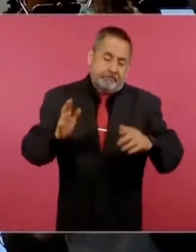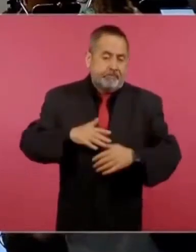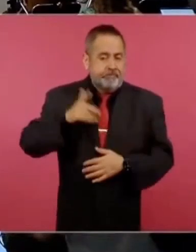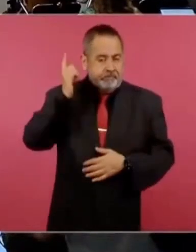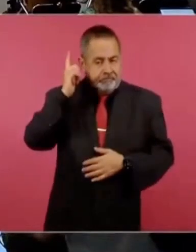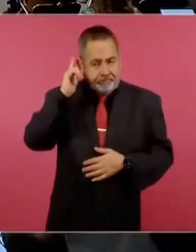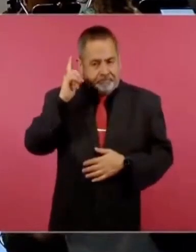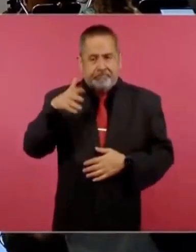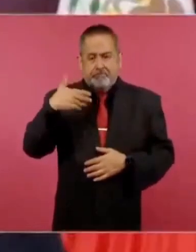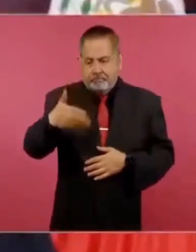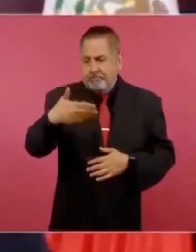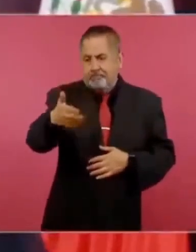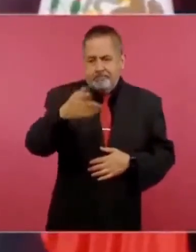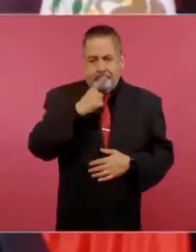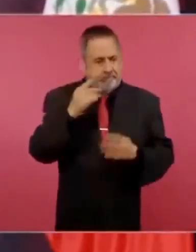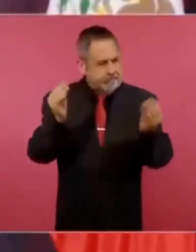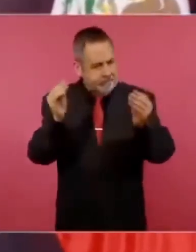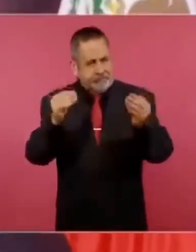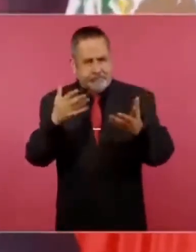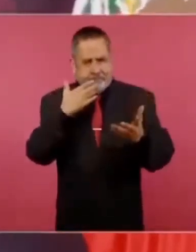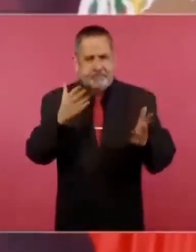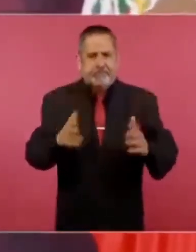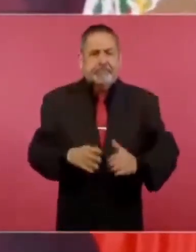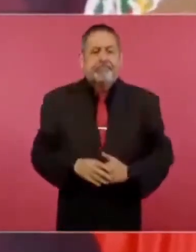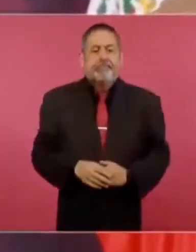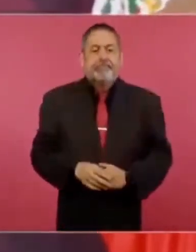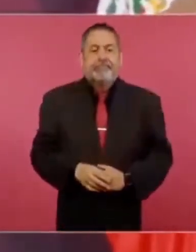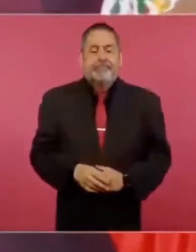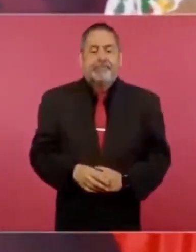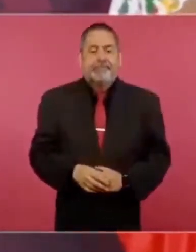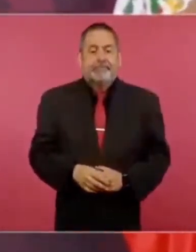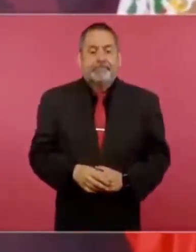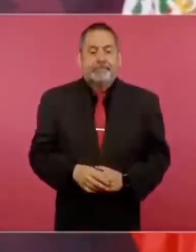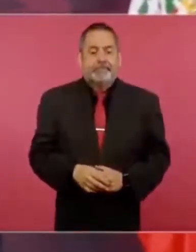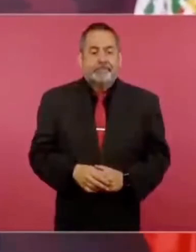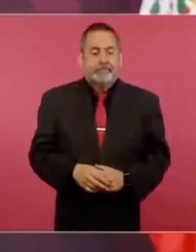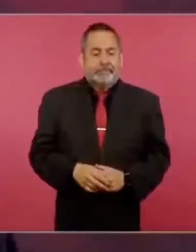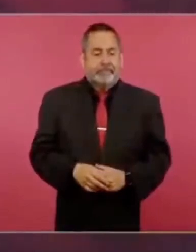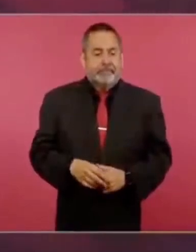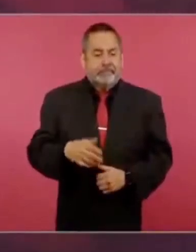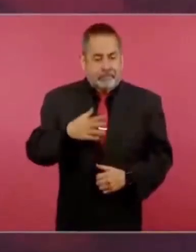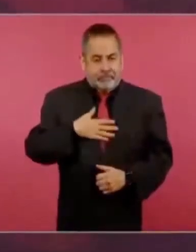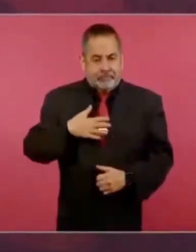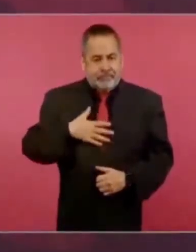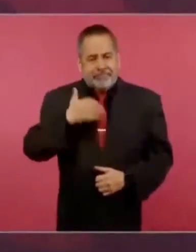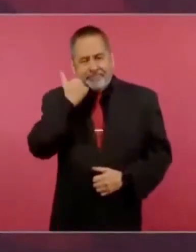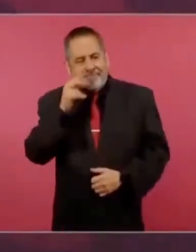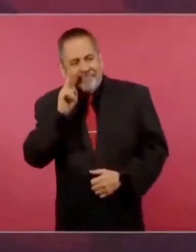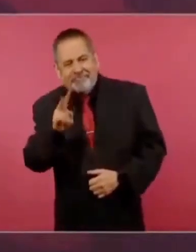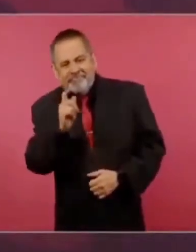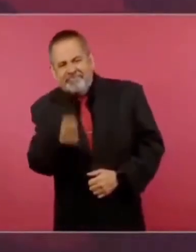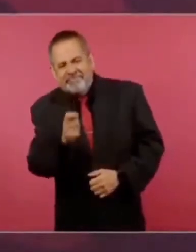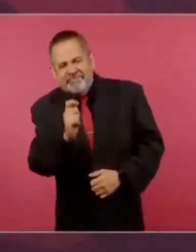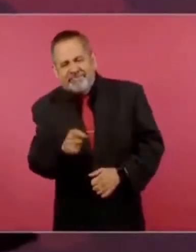haya más debate yo estoy este ya inscrito en pago por